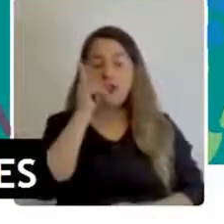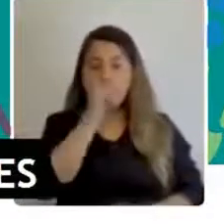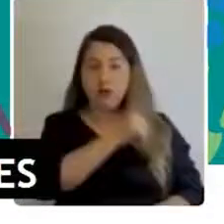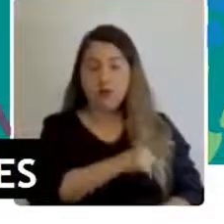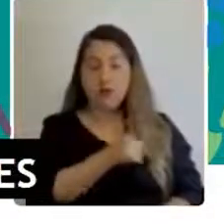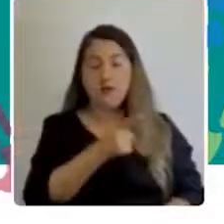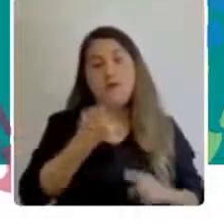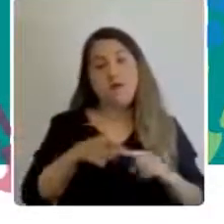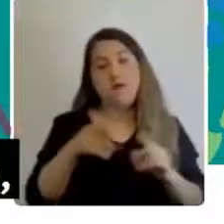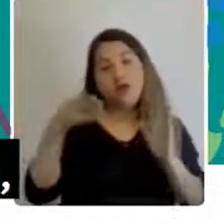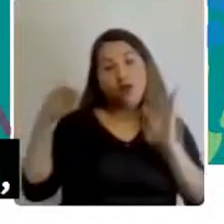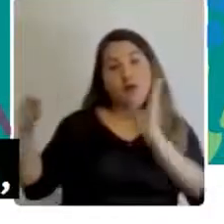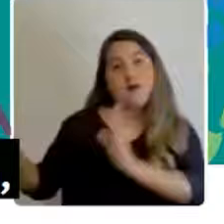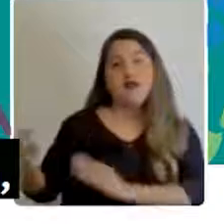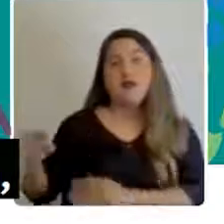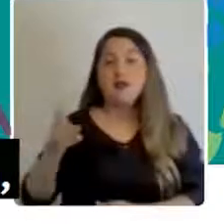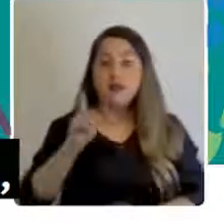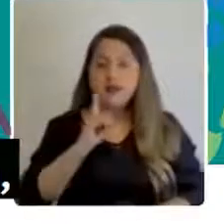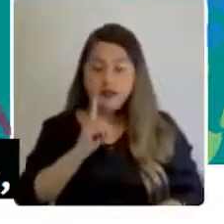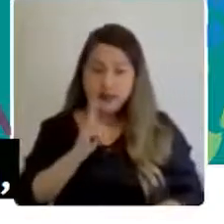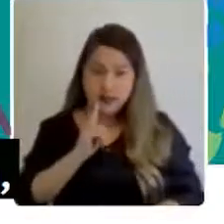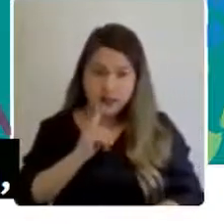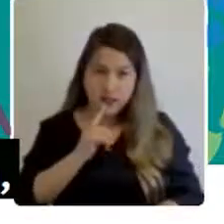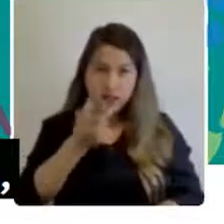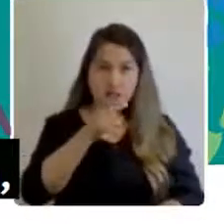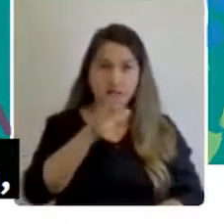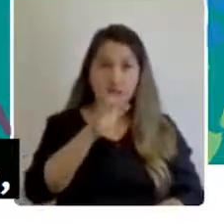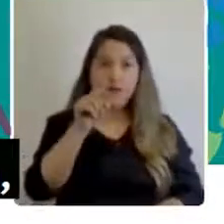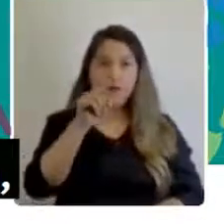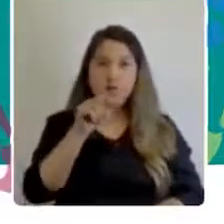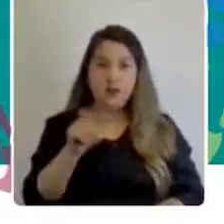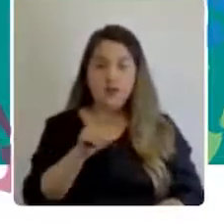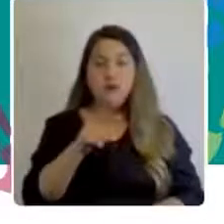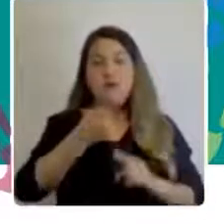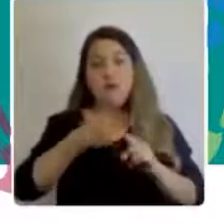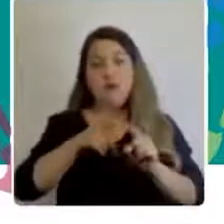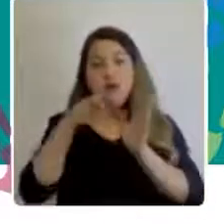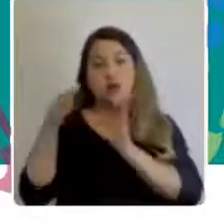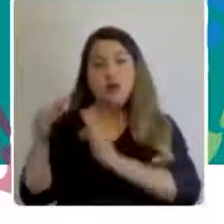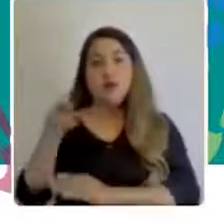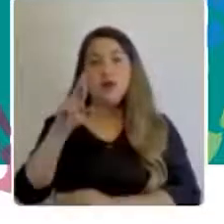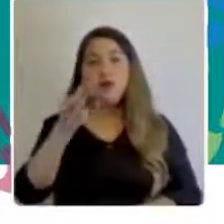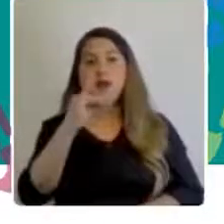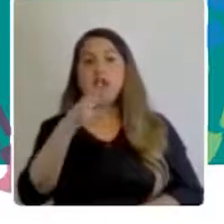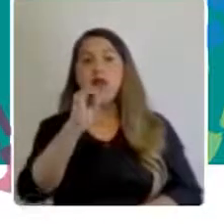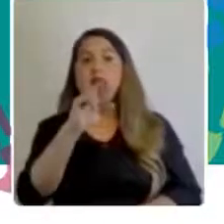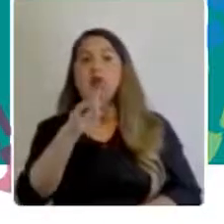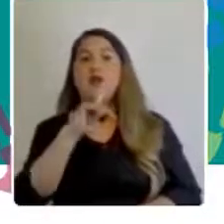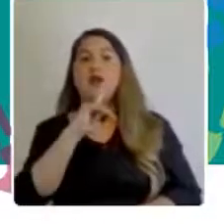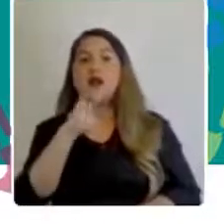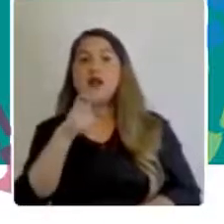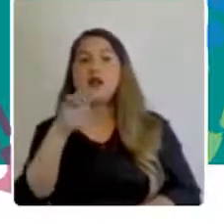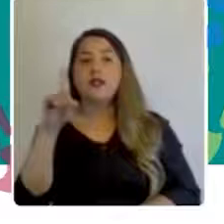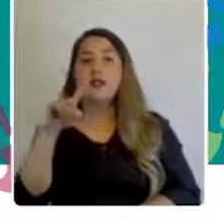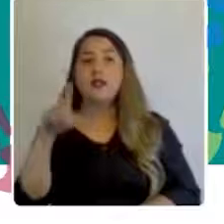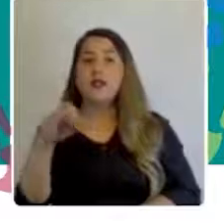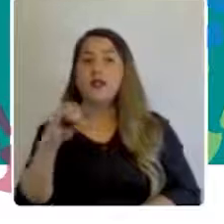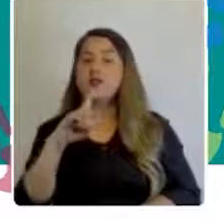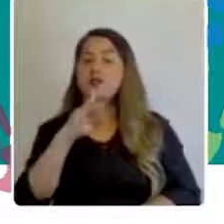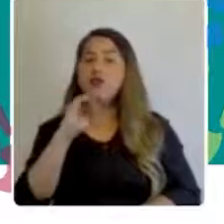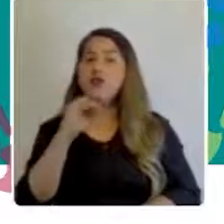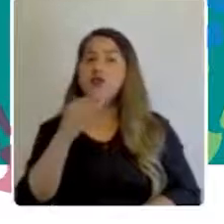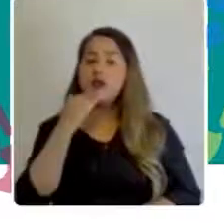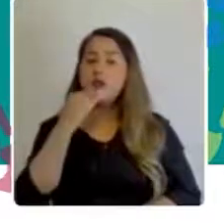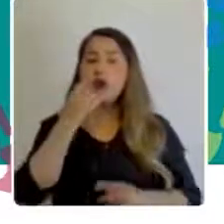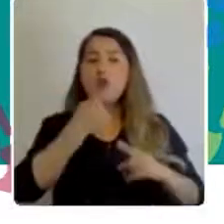el GES, por otra parte tenemos Ricarte Soto, por otra parte tenemos la gran ley